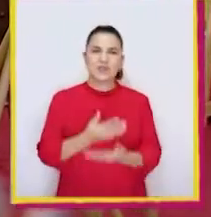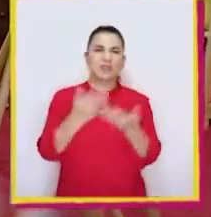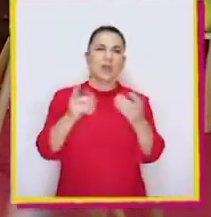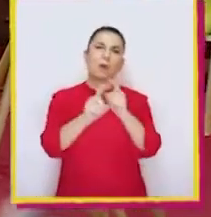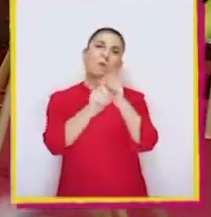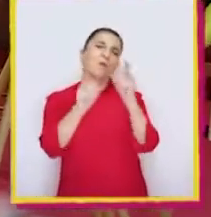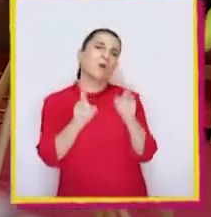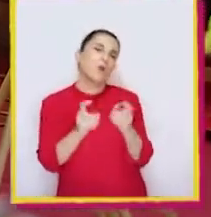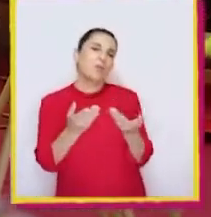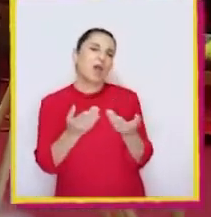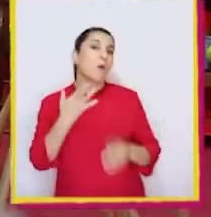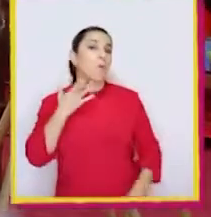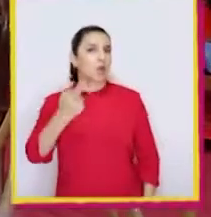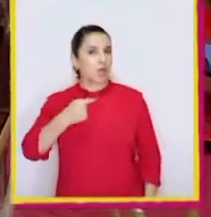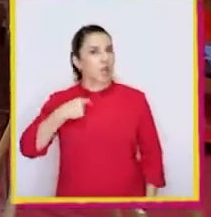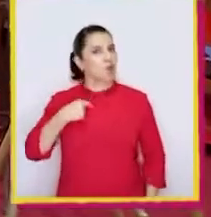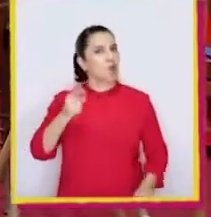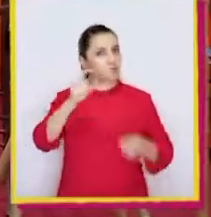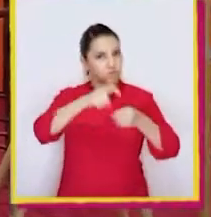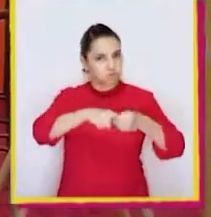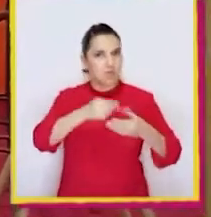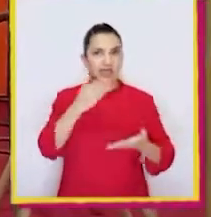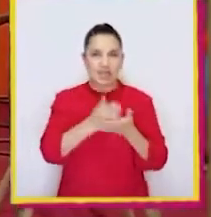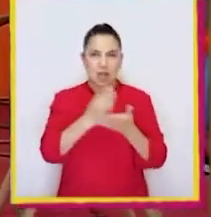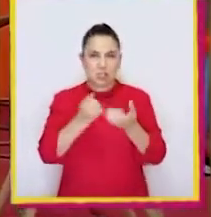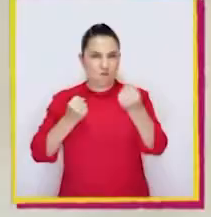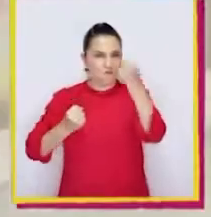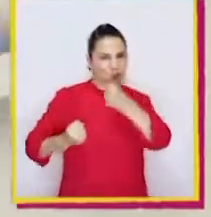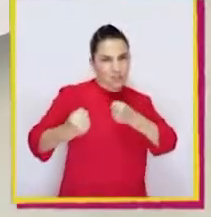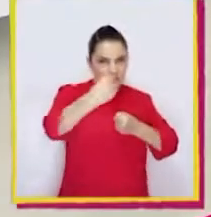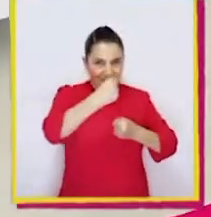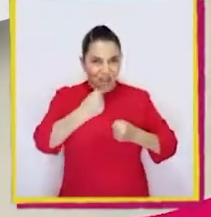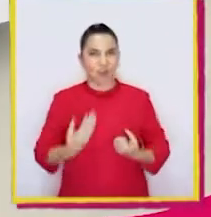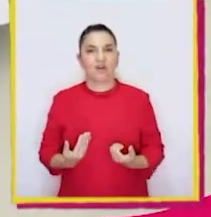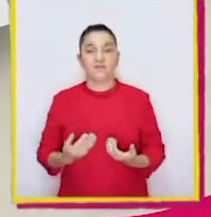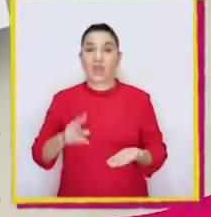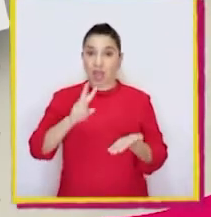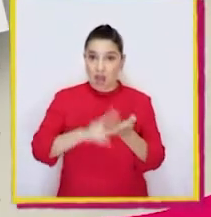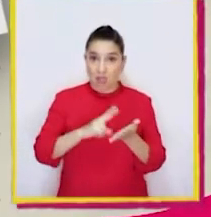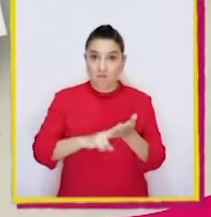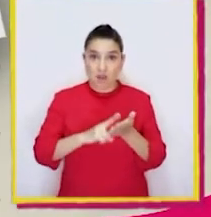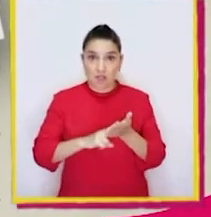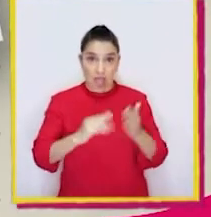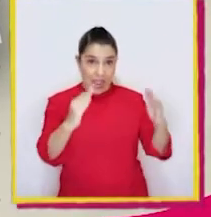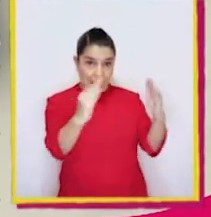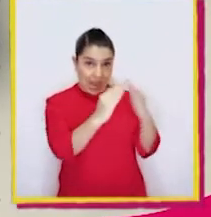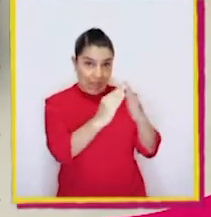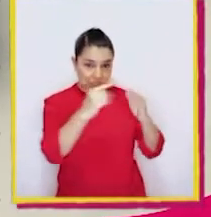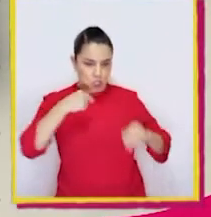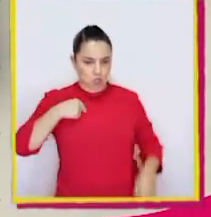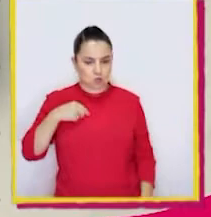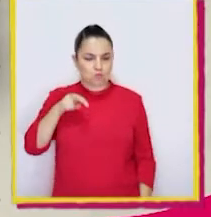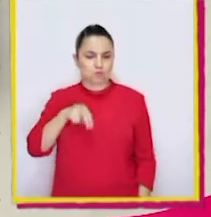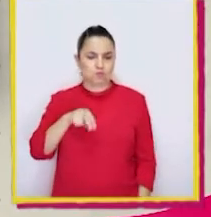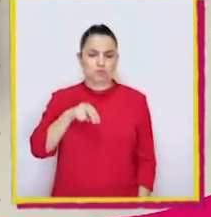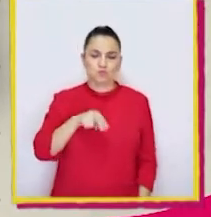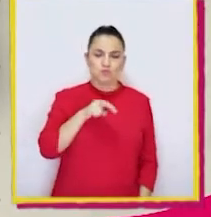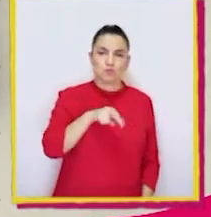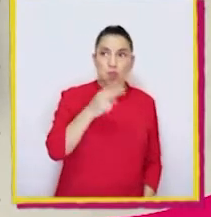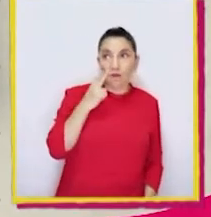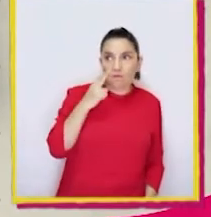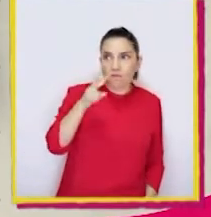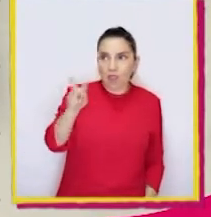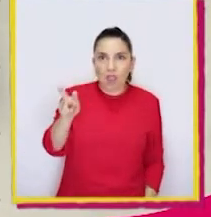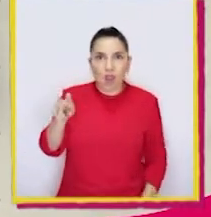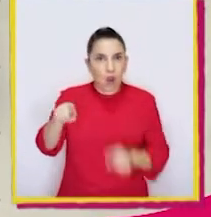Se preguntarán por qué me inscribí en clases de boxeo. La verdad es que camino a mi casa hay un gimnasio y